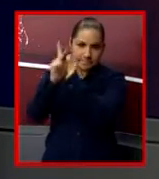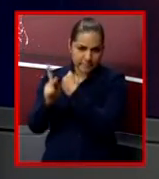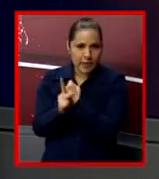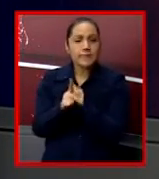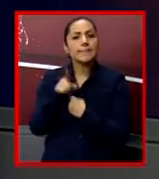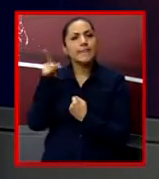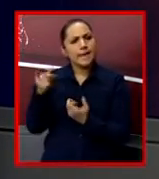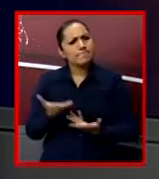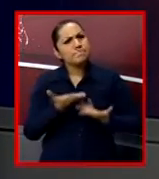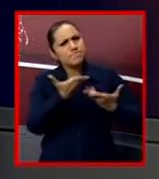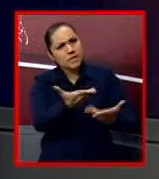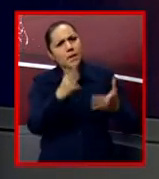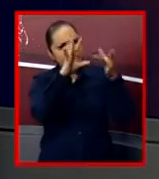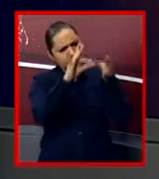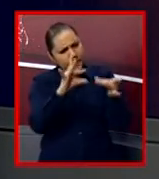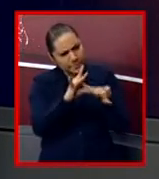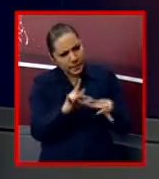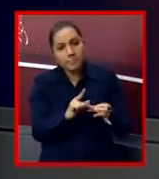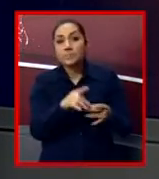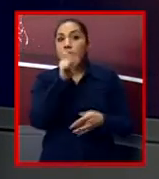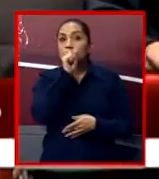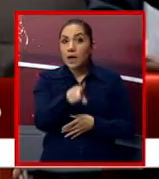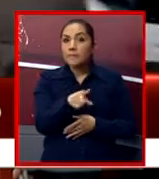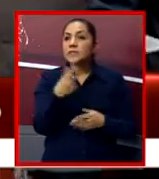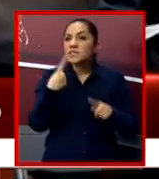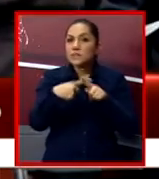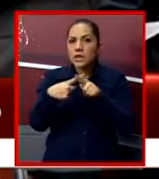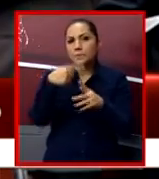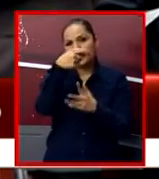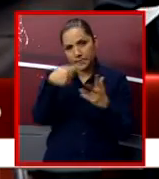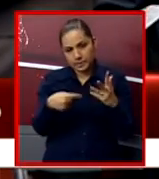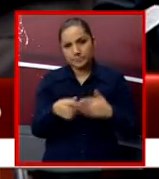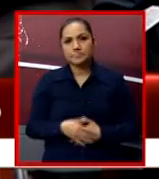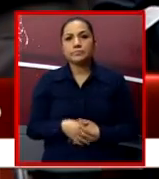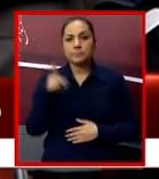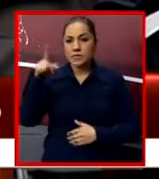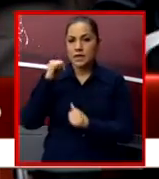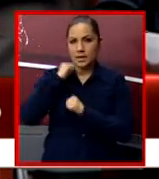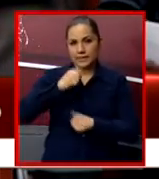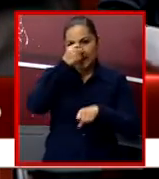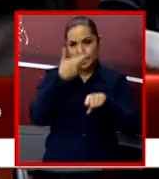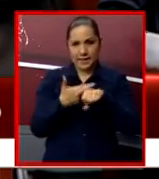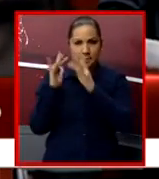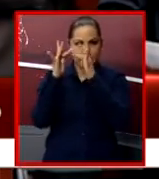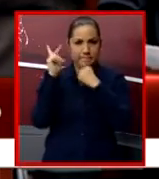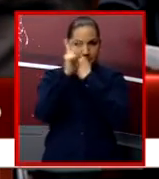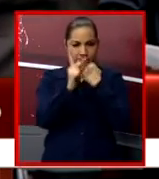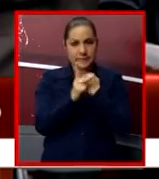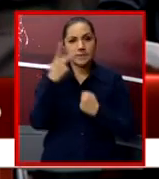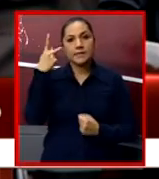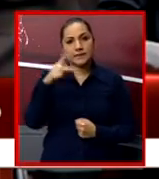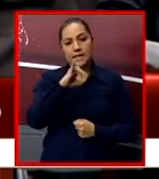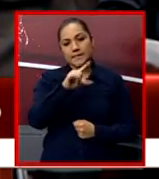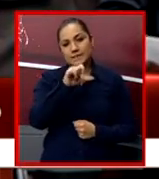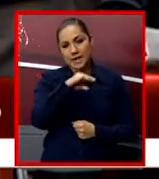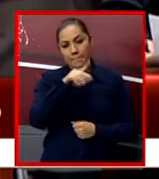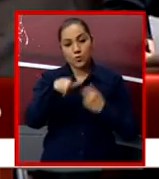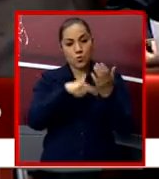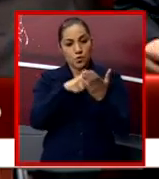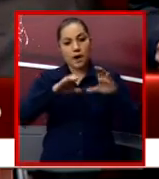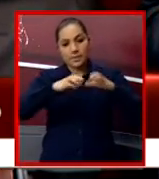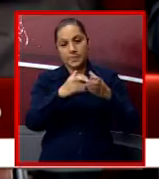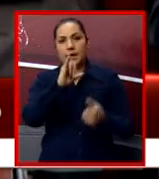parlamentarios internacionales, entre los que están los siguientes. Vamos a ver. El Ministerio de Relaciones Exteriores del Gobierno de la República Islámica de